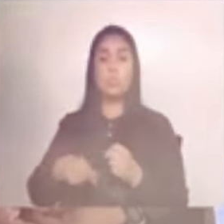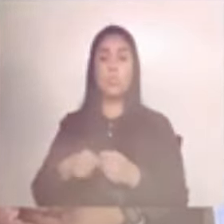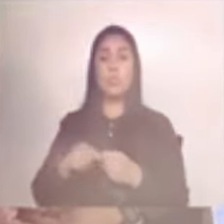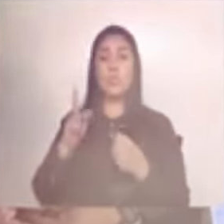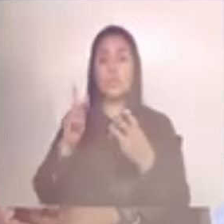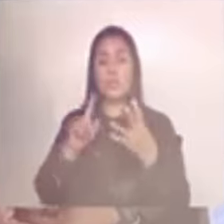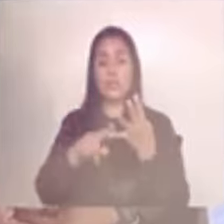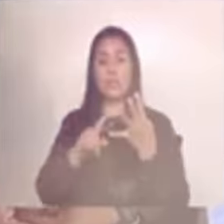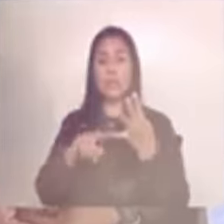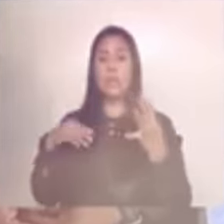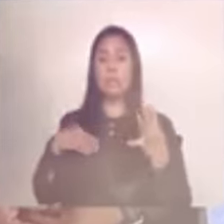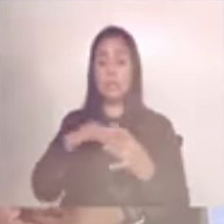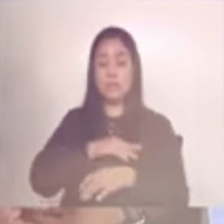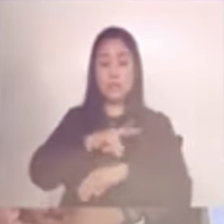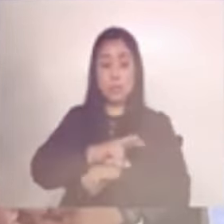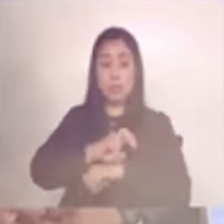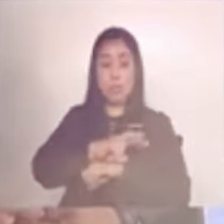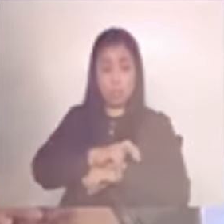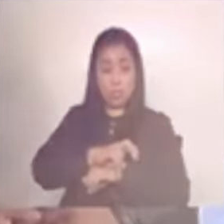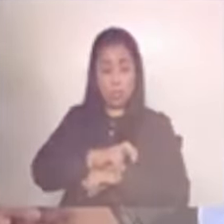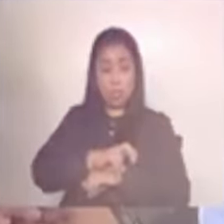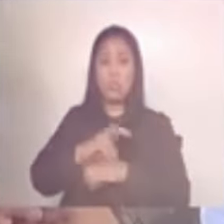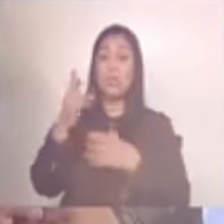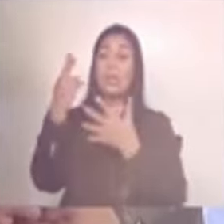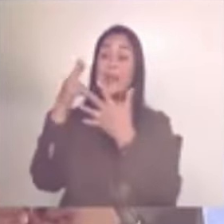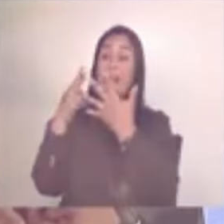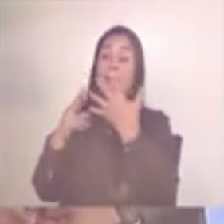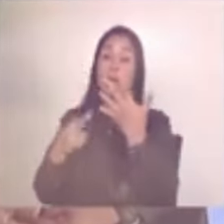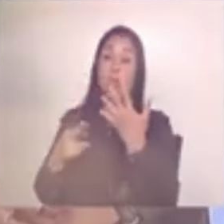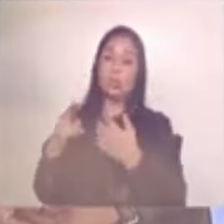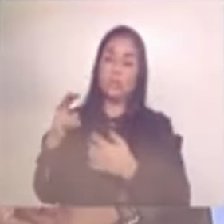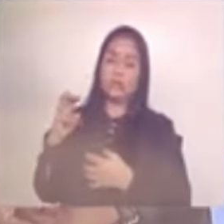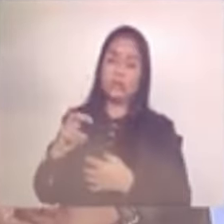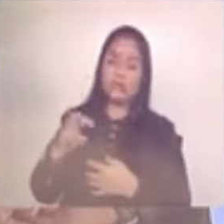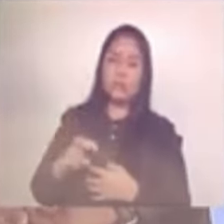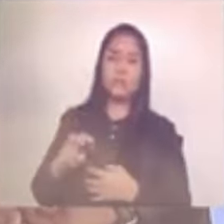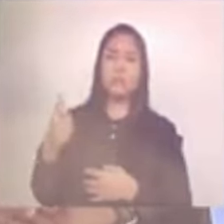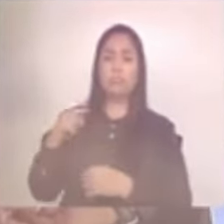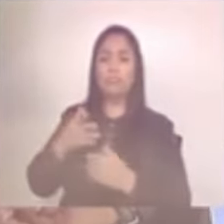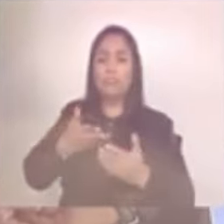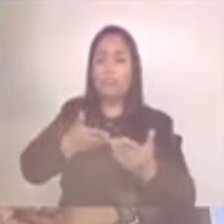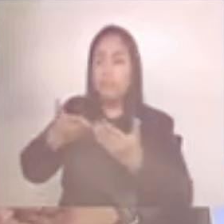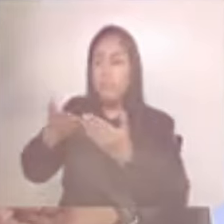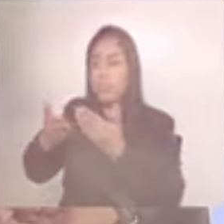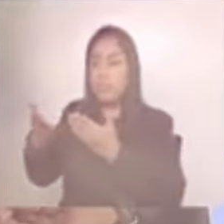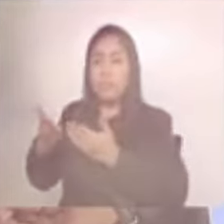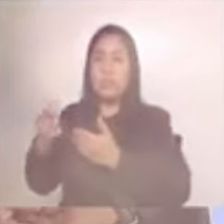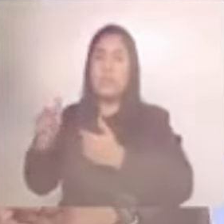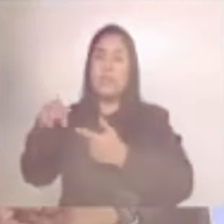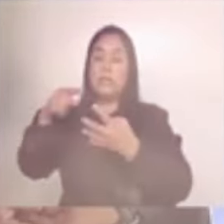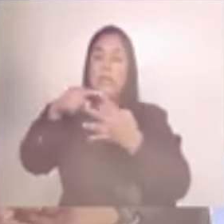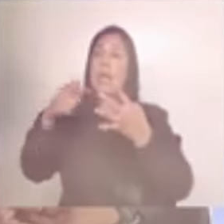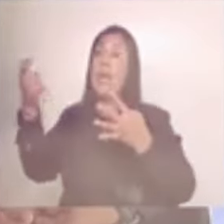y al Ministerio de Agricultura, los recursos necesarios para poder atender estas necesidades. O sea, es dinero